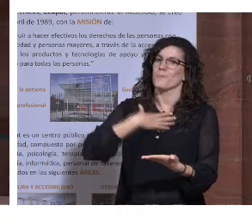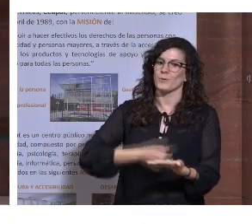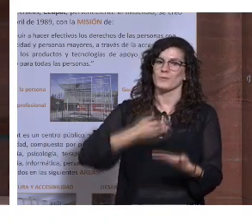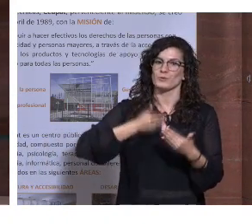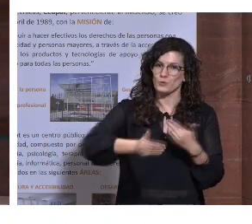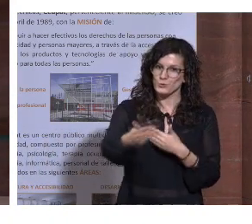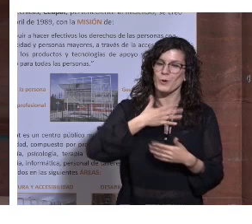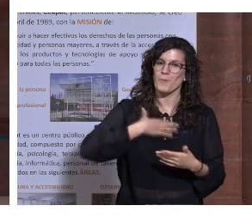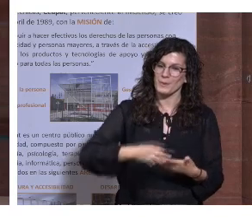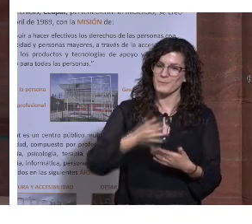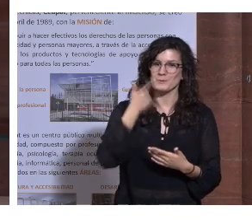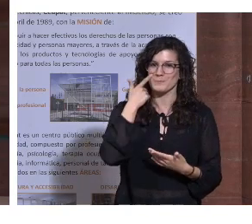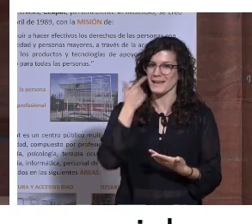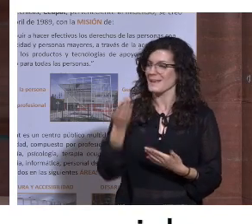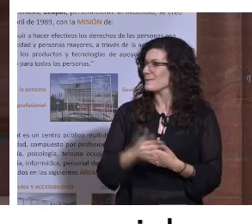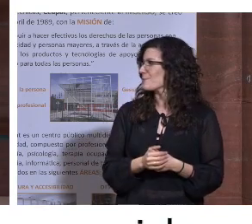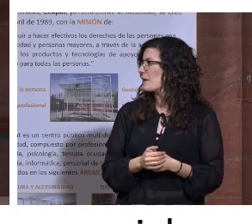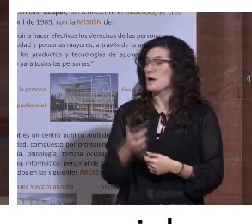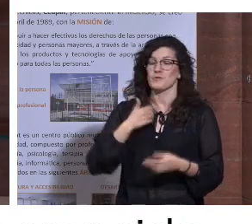futuro. Podemos con el futuro.